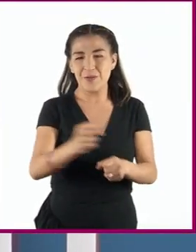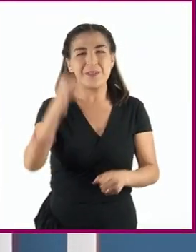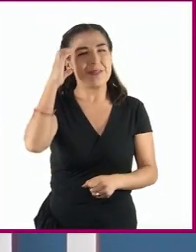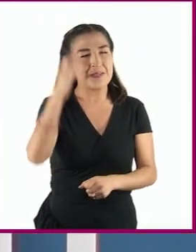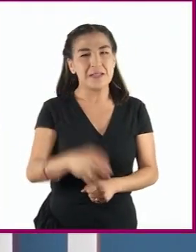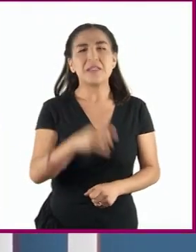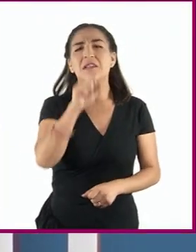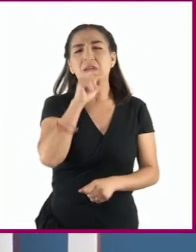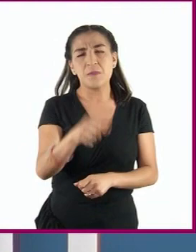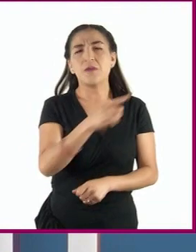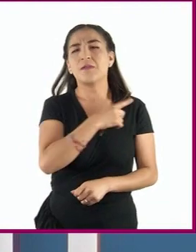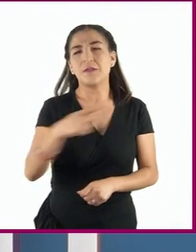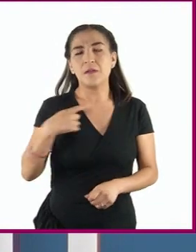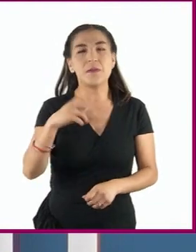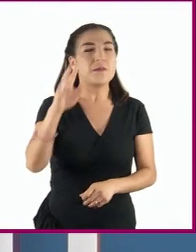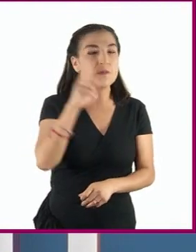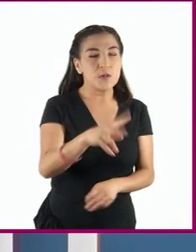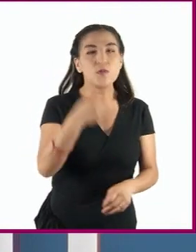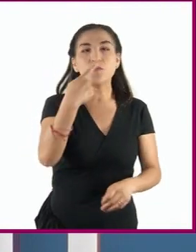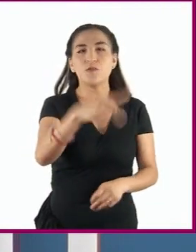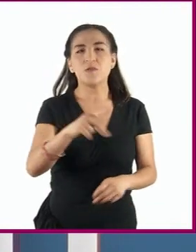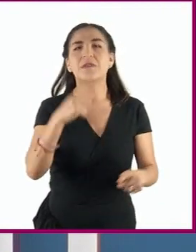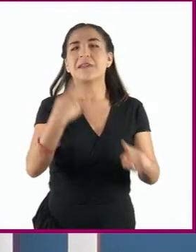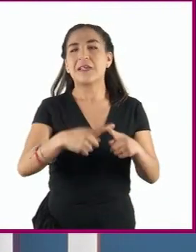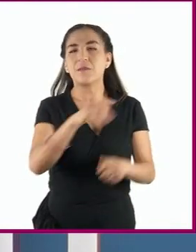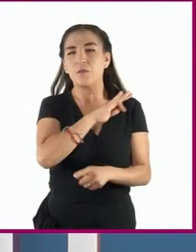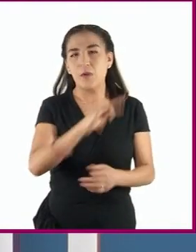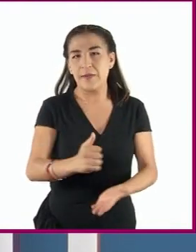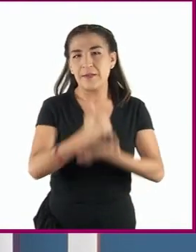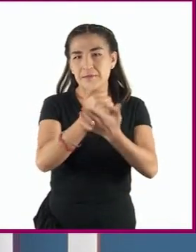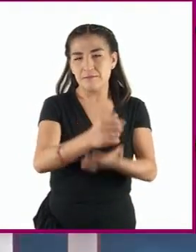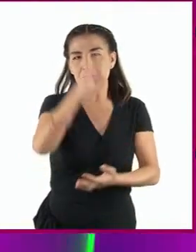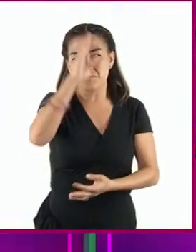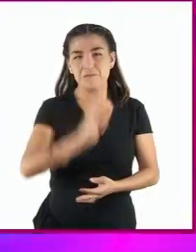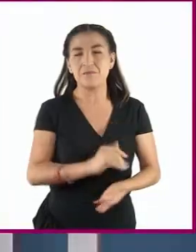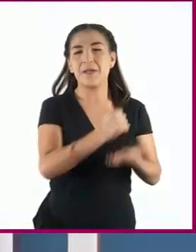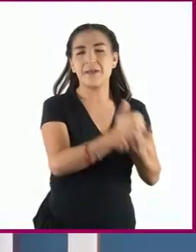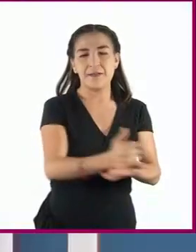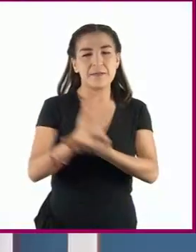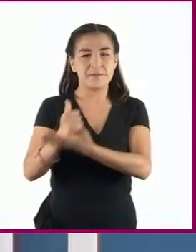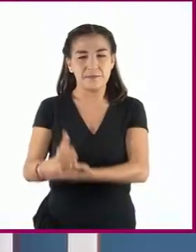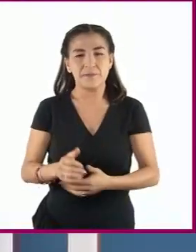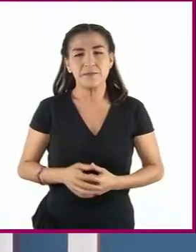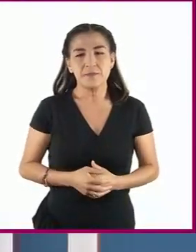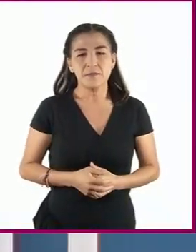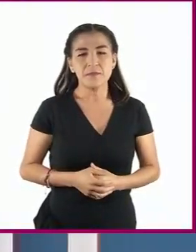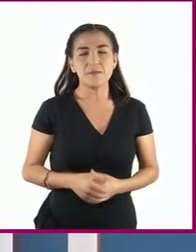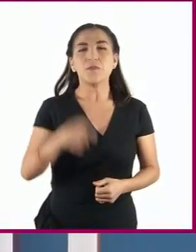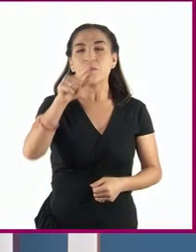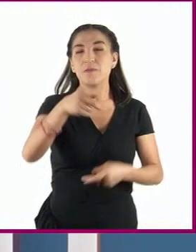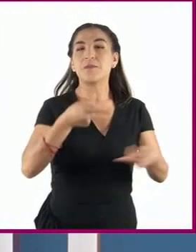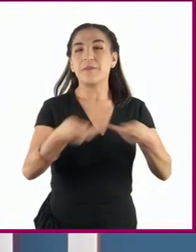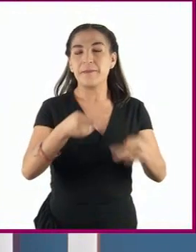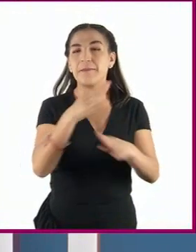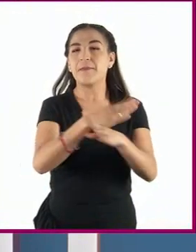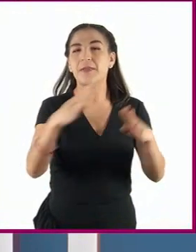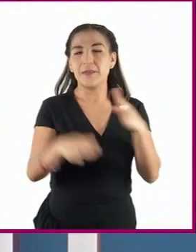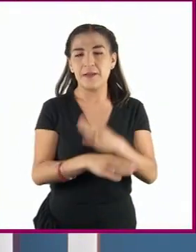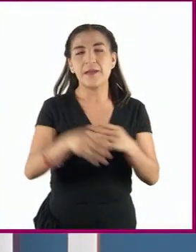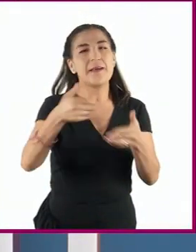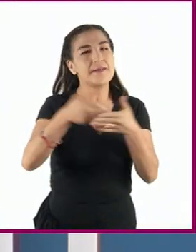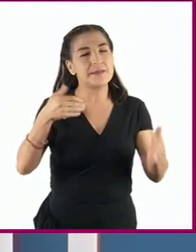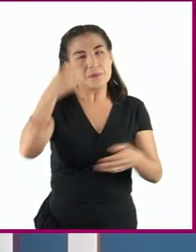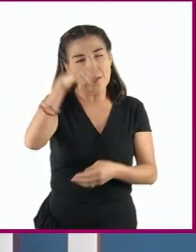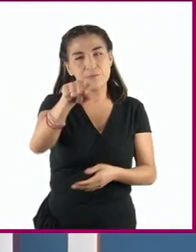de identificar las características de quienes pueden fungir como mediadores. Alisten los materiales que necesiten para